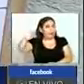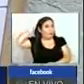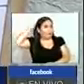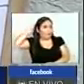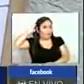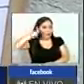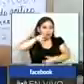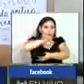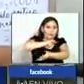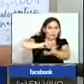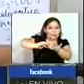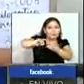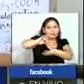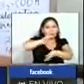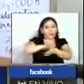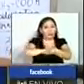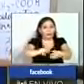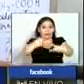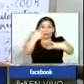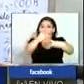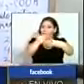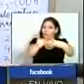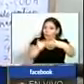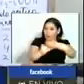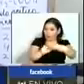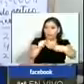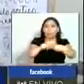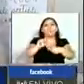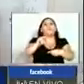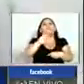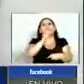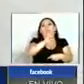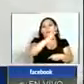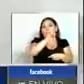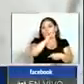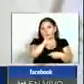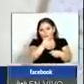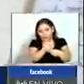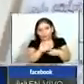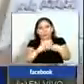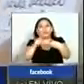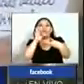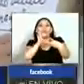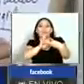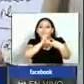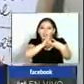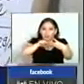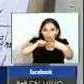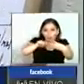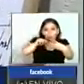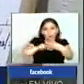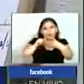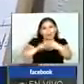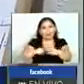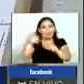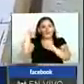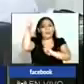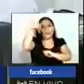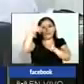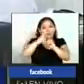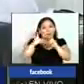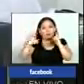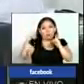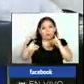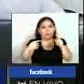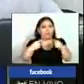de ciencias naturales En tres niveles Tercer ciclo Bachillerato Y la modalidad A distancia El